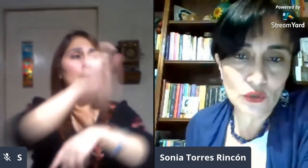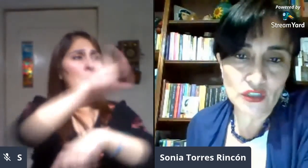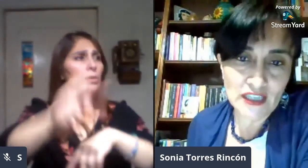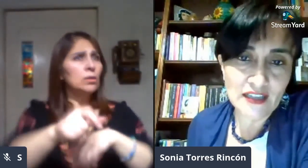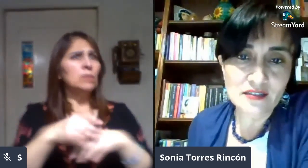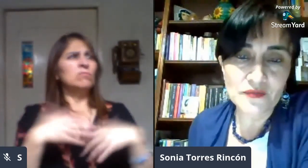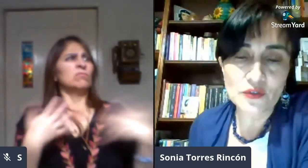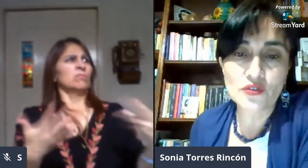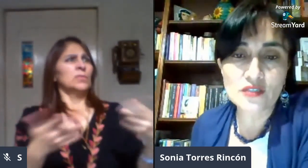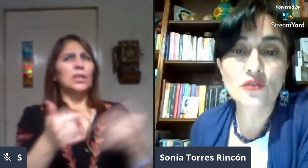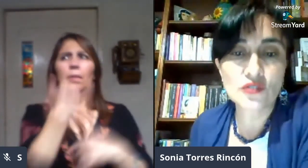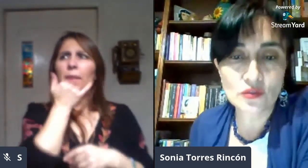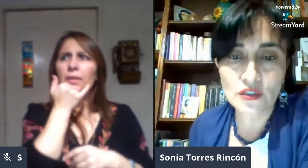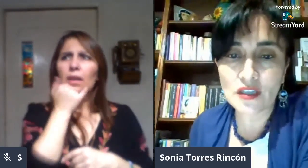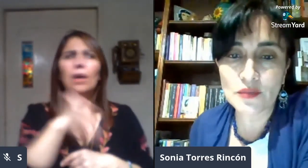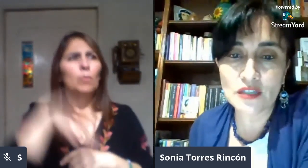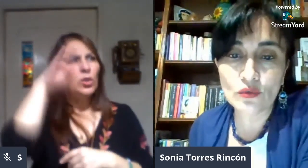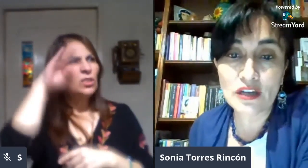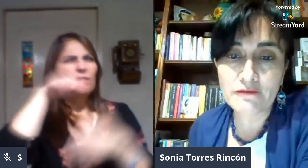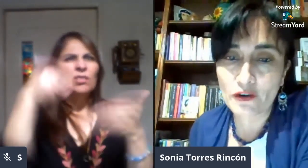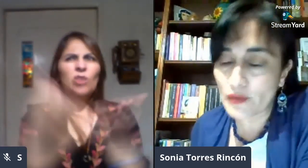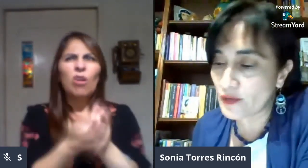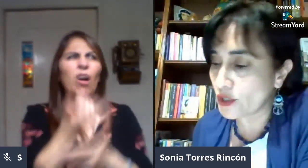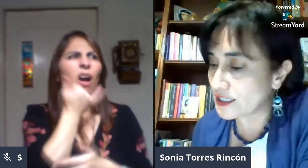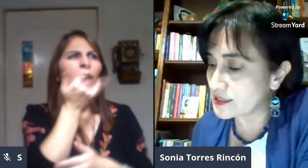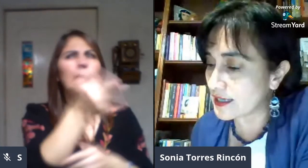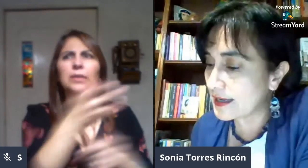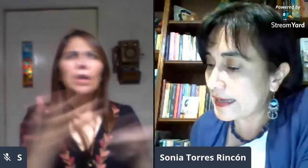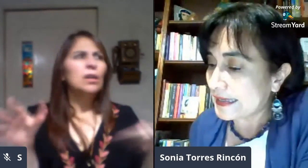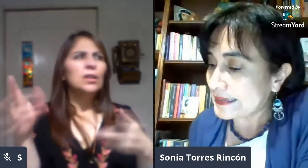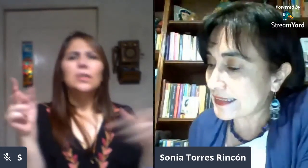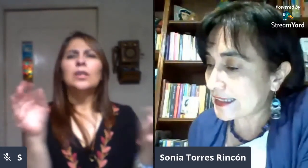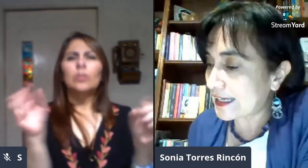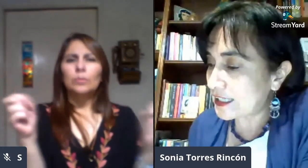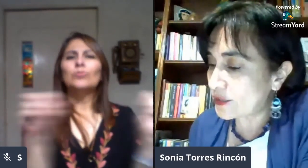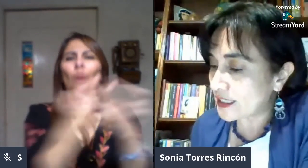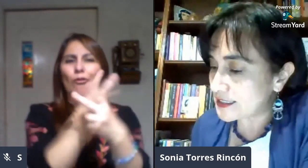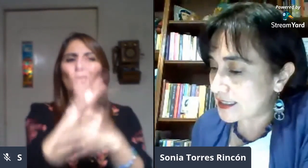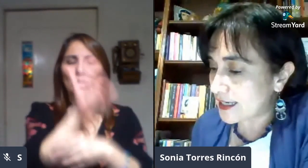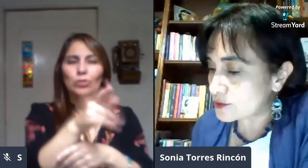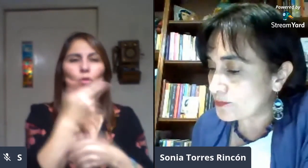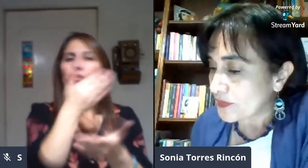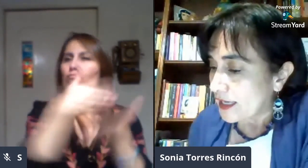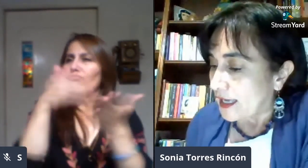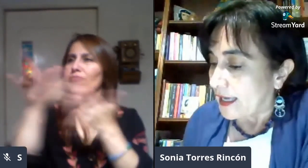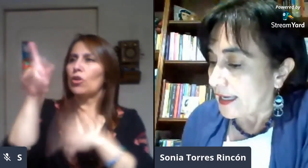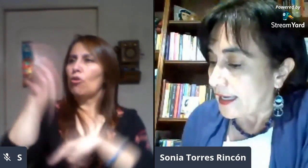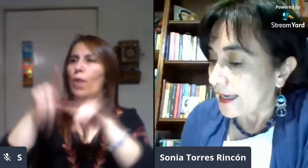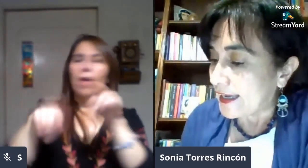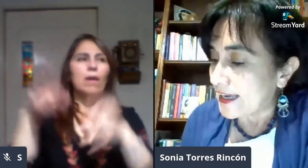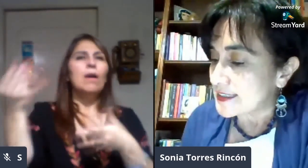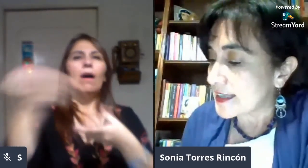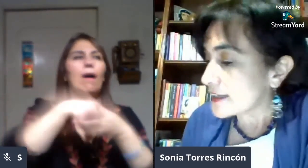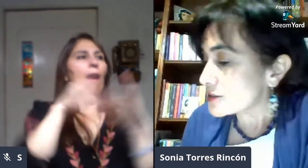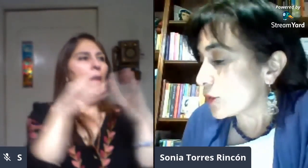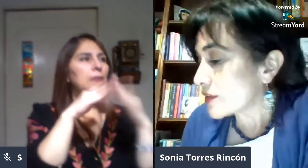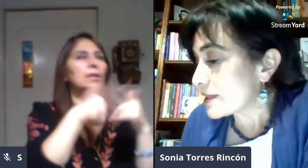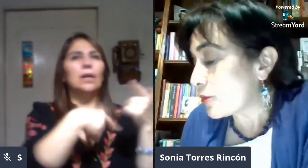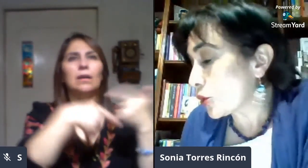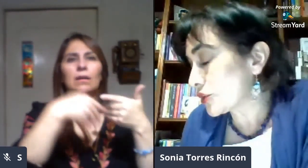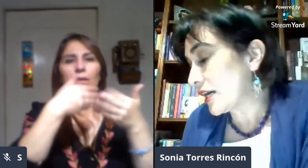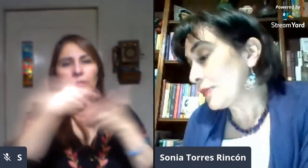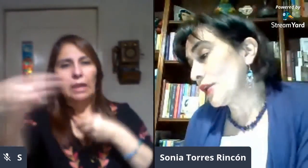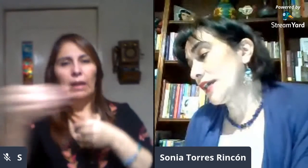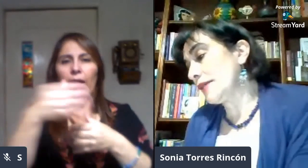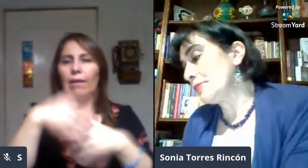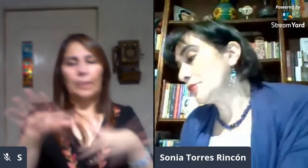de las autoridades. Entonces, constituye también una forma de violencia de género en este caso. Sexto, pues